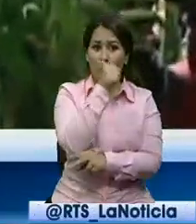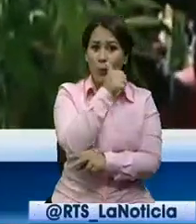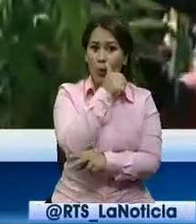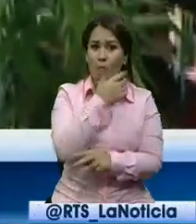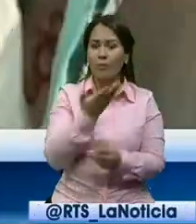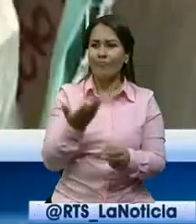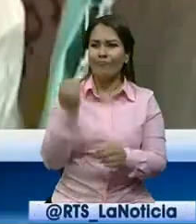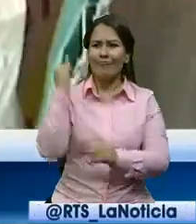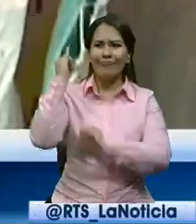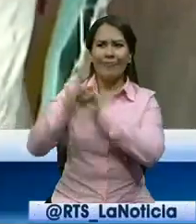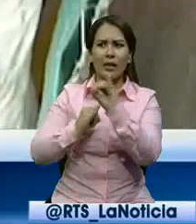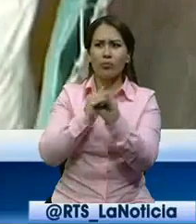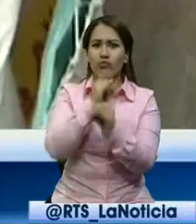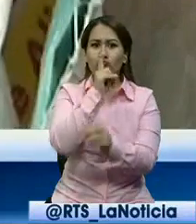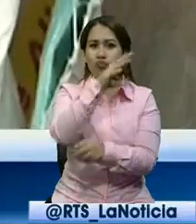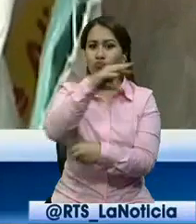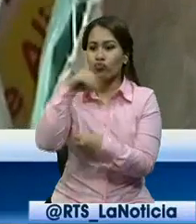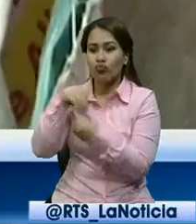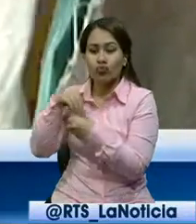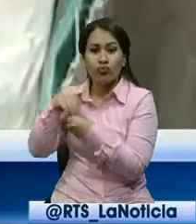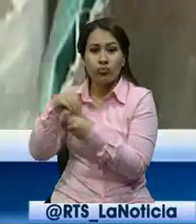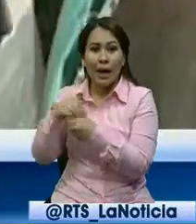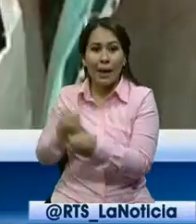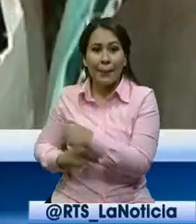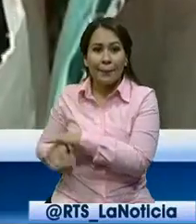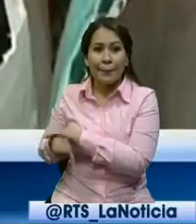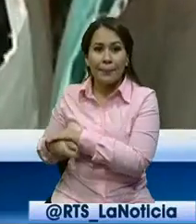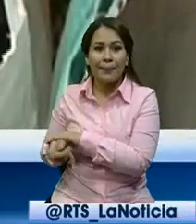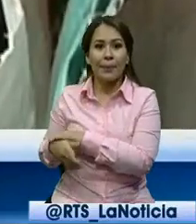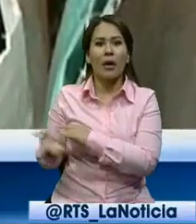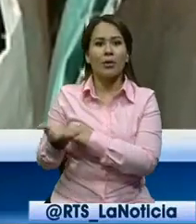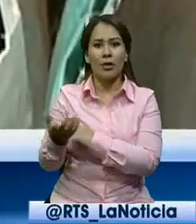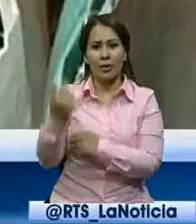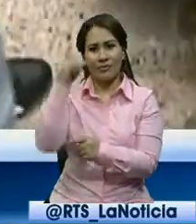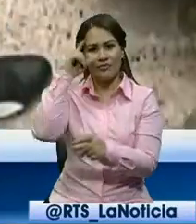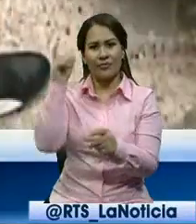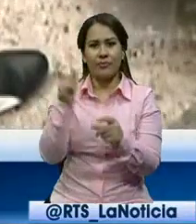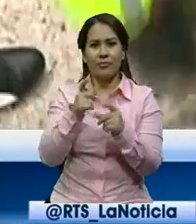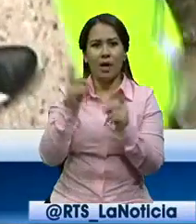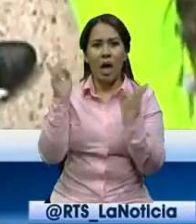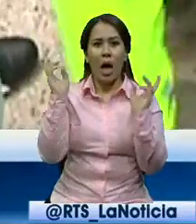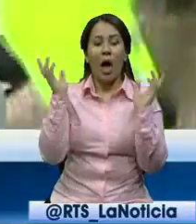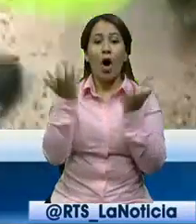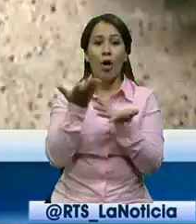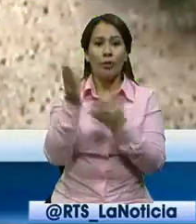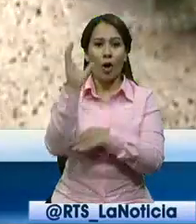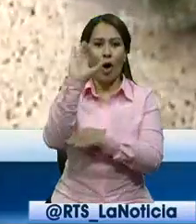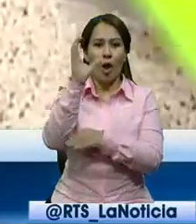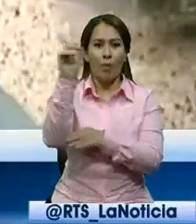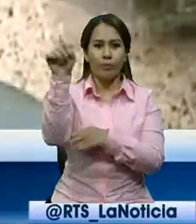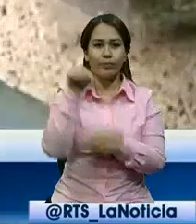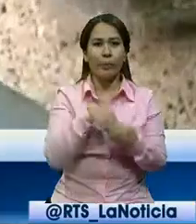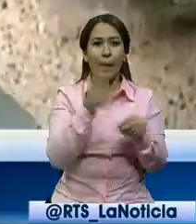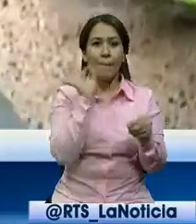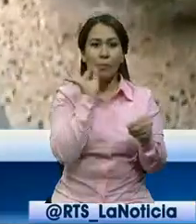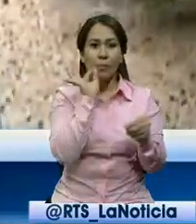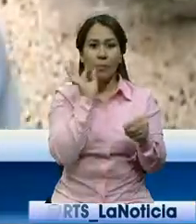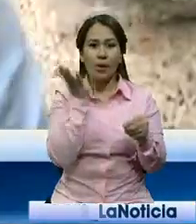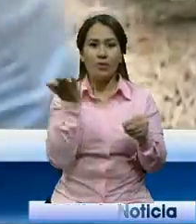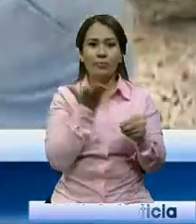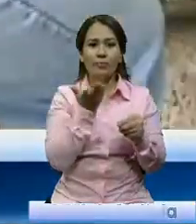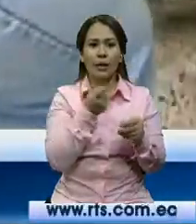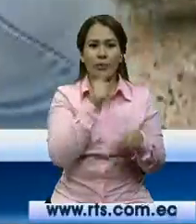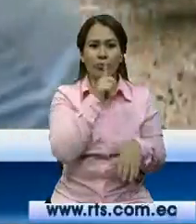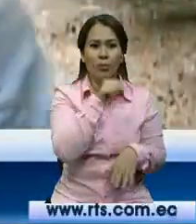tráfico internacional y para consumo interno ingresaba la sustancia sujeta a fiscalización desde Colombia. Una parte de la marihuana era para abastecer el